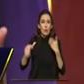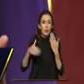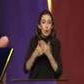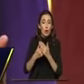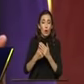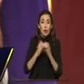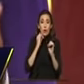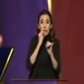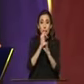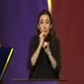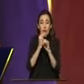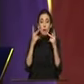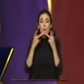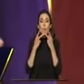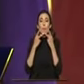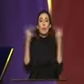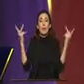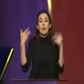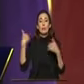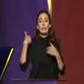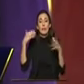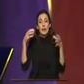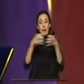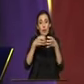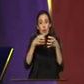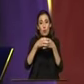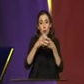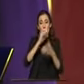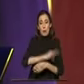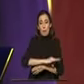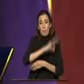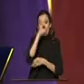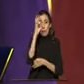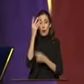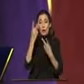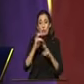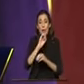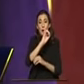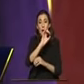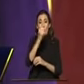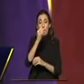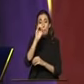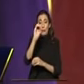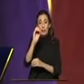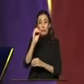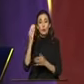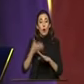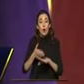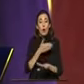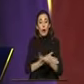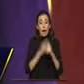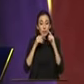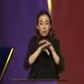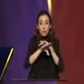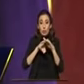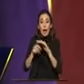público tendrá unidades de integridad ética, además de la ISO antisoborno.